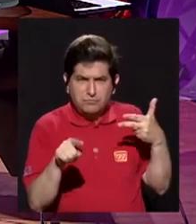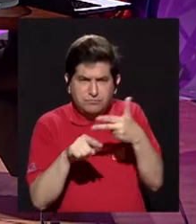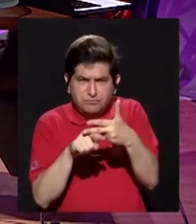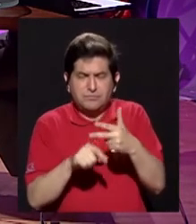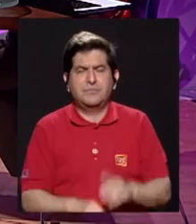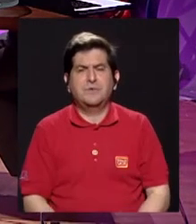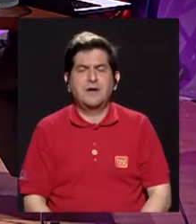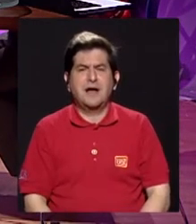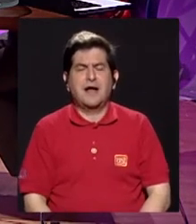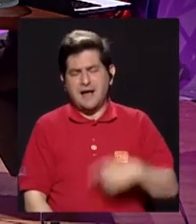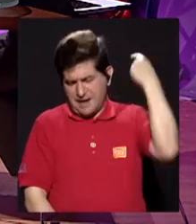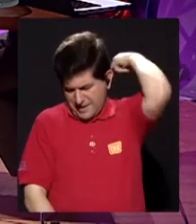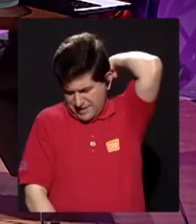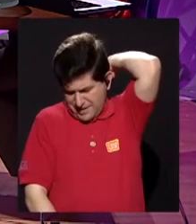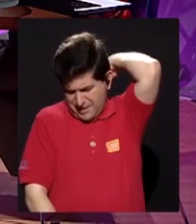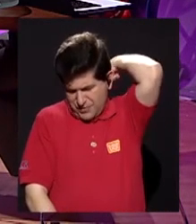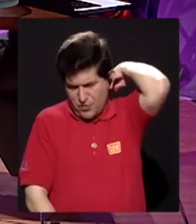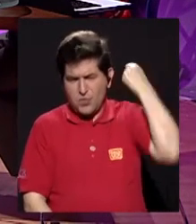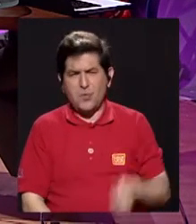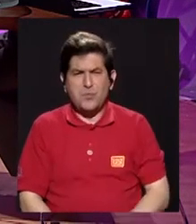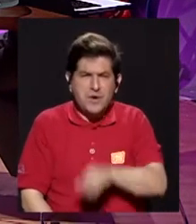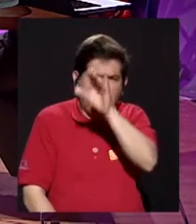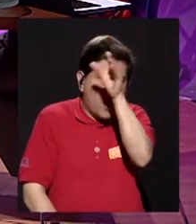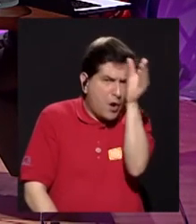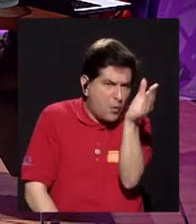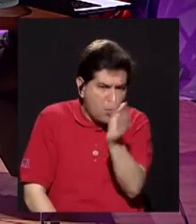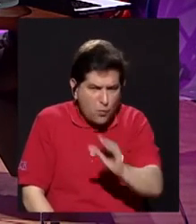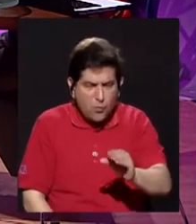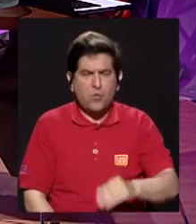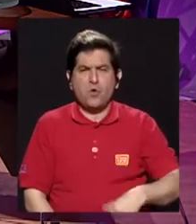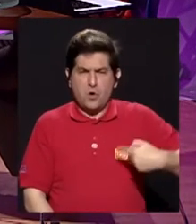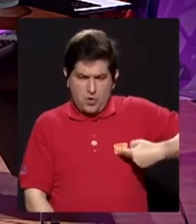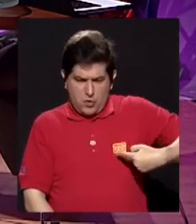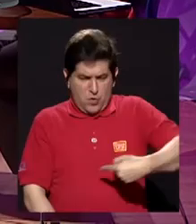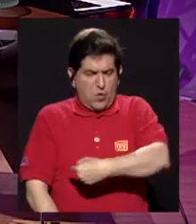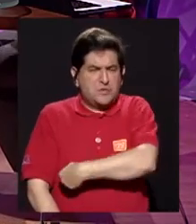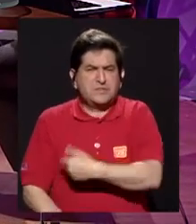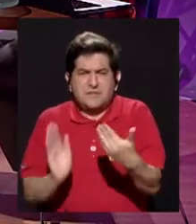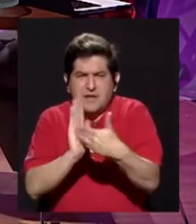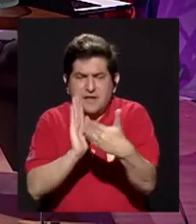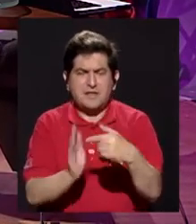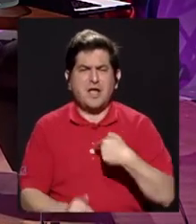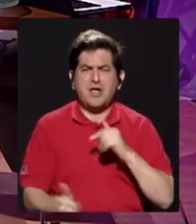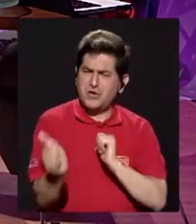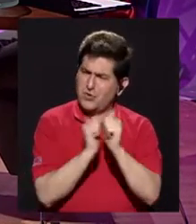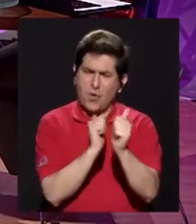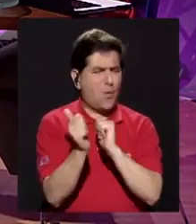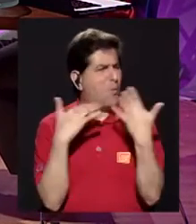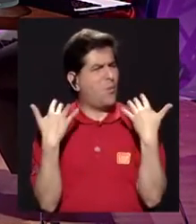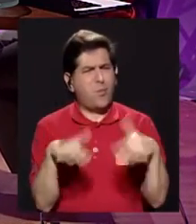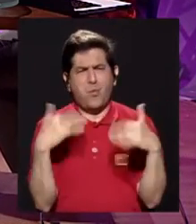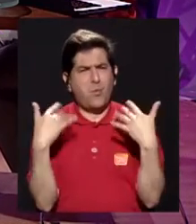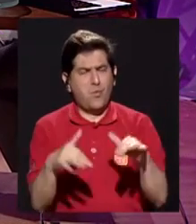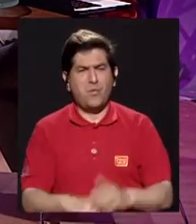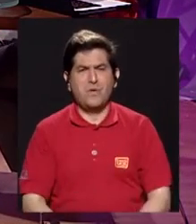doblé la columna, las costillas, y yo he sido muy competitiva. Y en ese momento tenía, no sé,